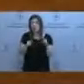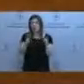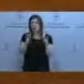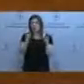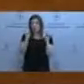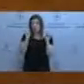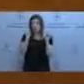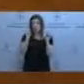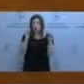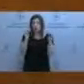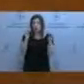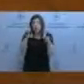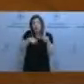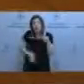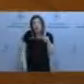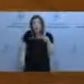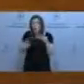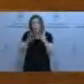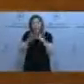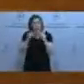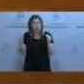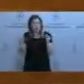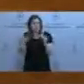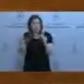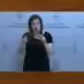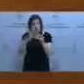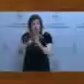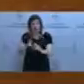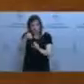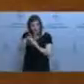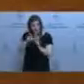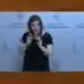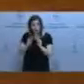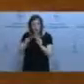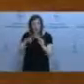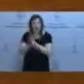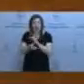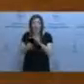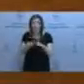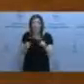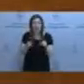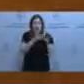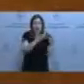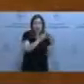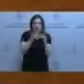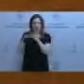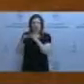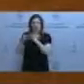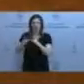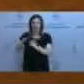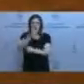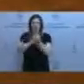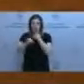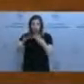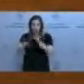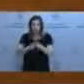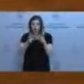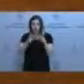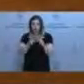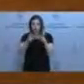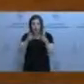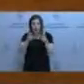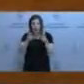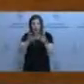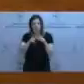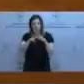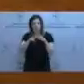o de una universidad donde sus investigadores, que deberían ser el motor económico y social de la región para despertar esta región del letargo económico